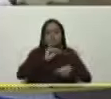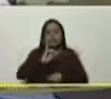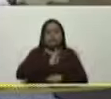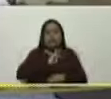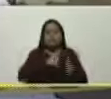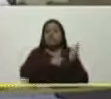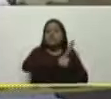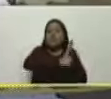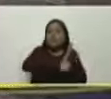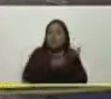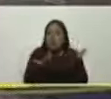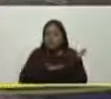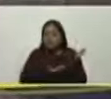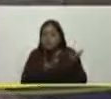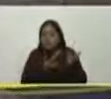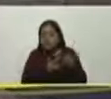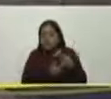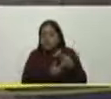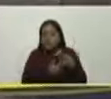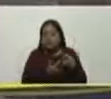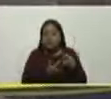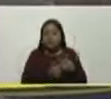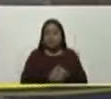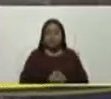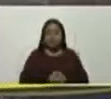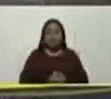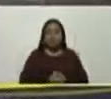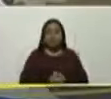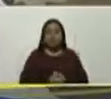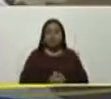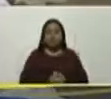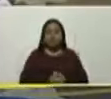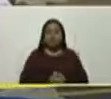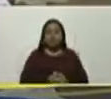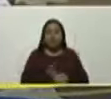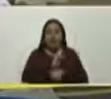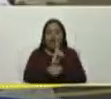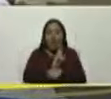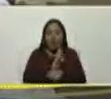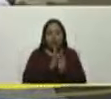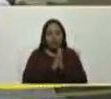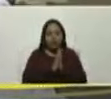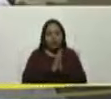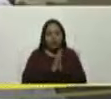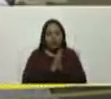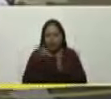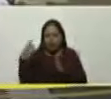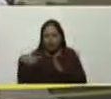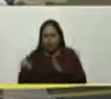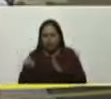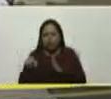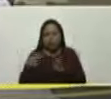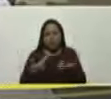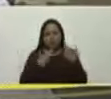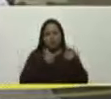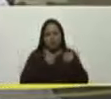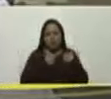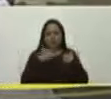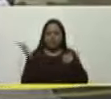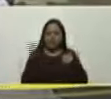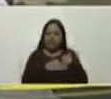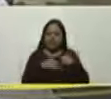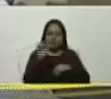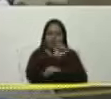Cédula. Almirante Ceballos. Inmediatamente, el doctor Gustavo Vizcaíno se me viene con sus camiones para